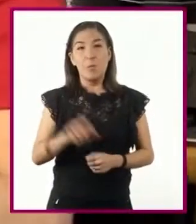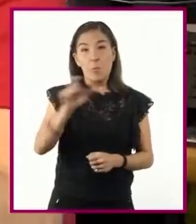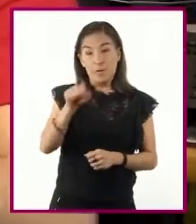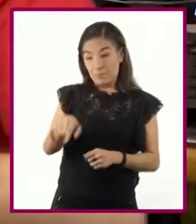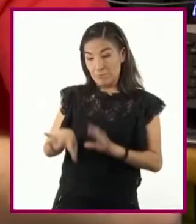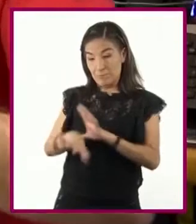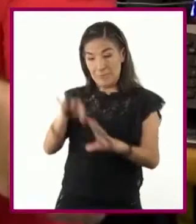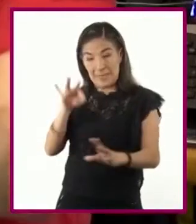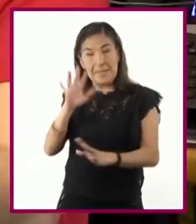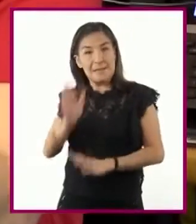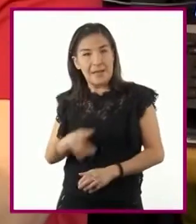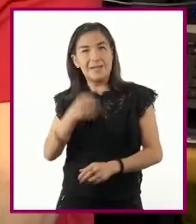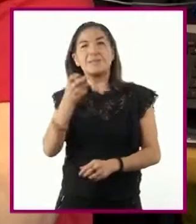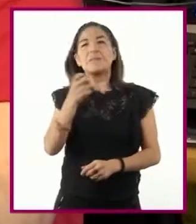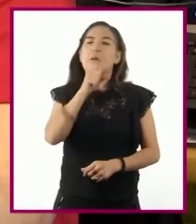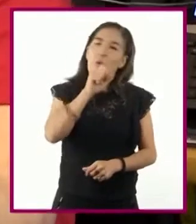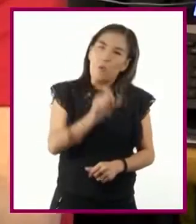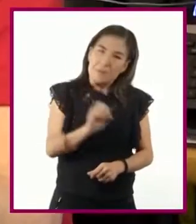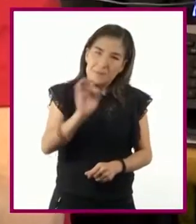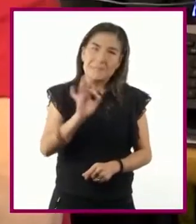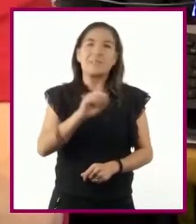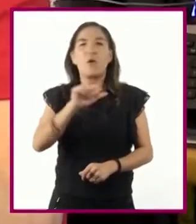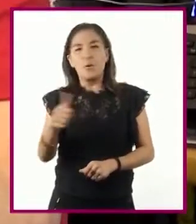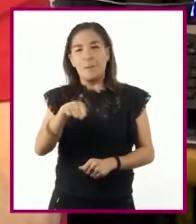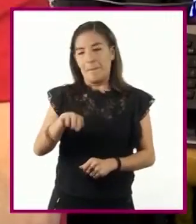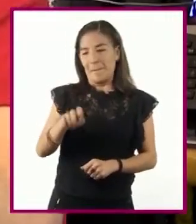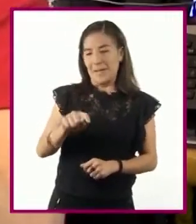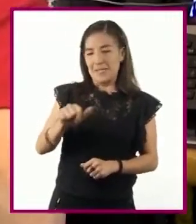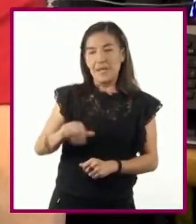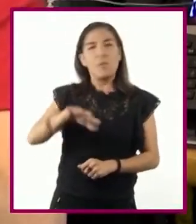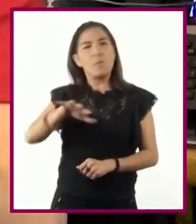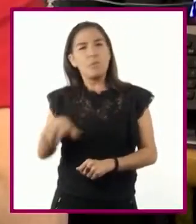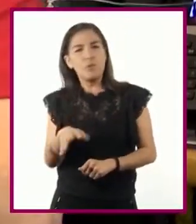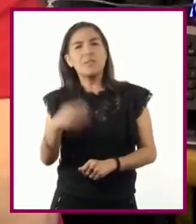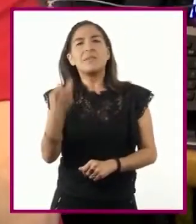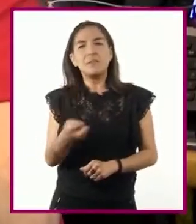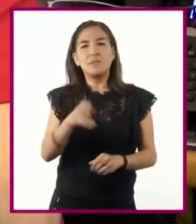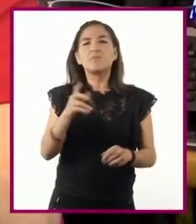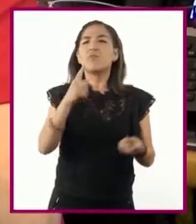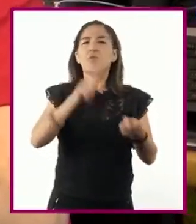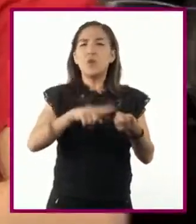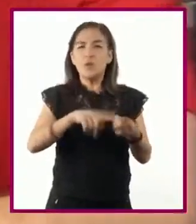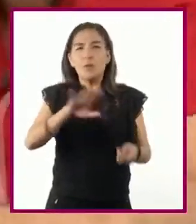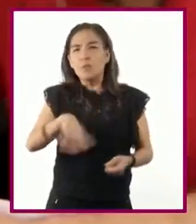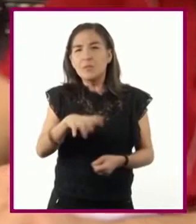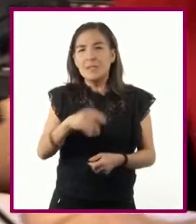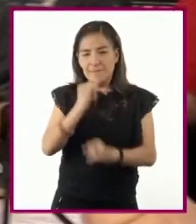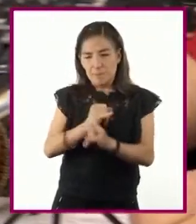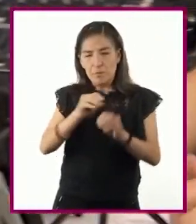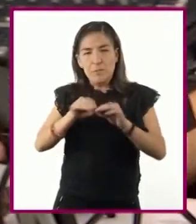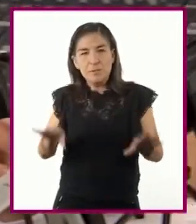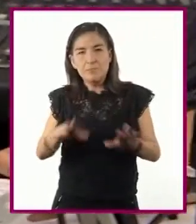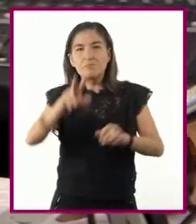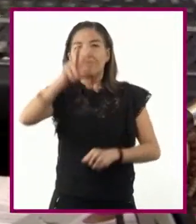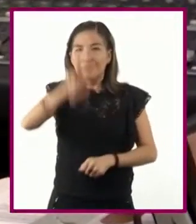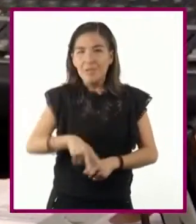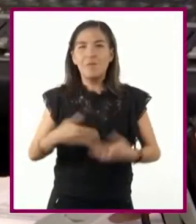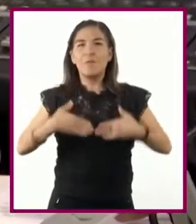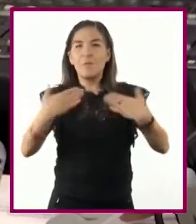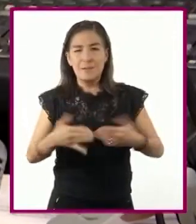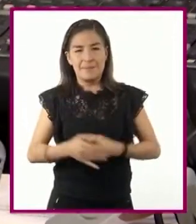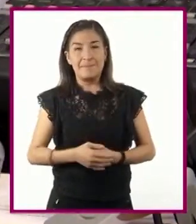buscador o metabuscador, ¿dónde buscar información confiable? En Internet hay